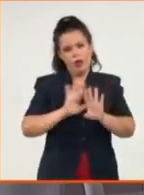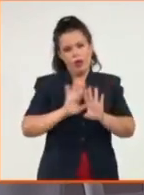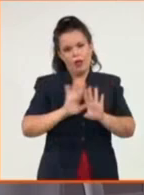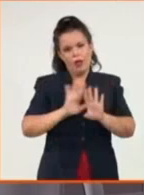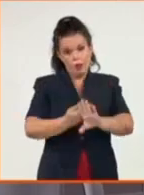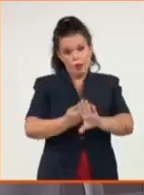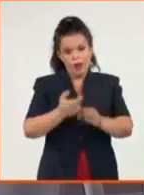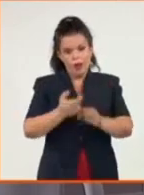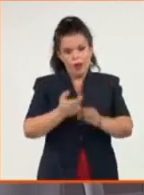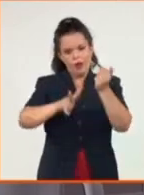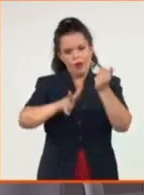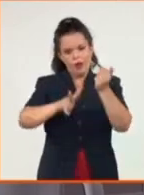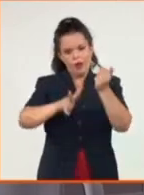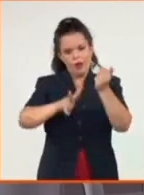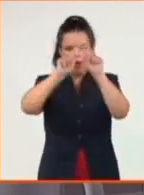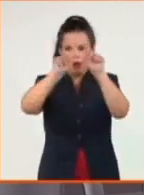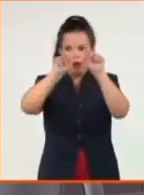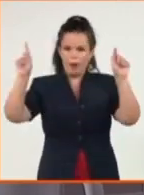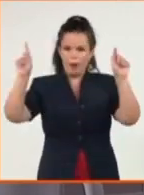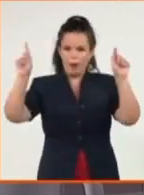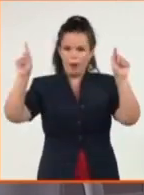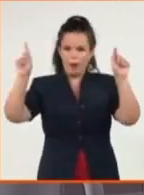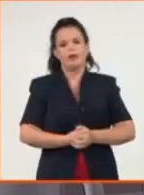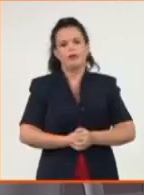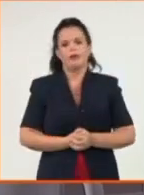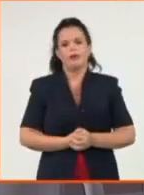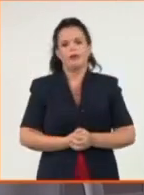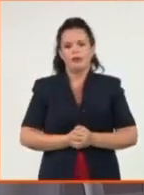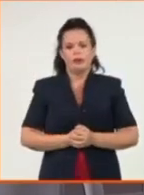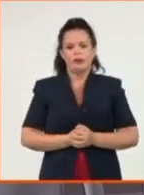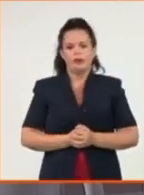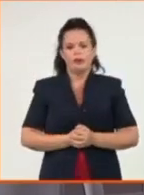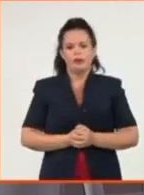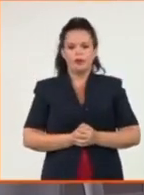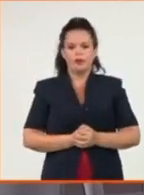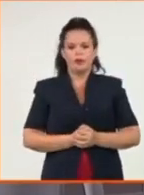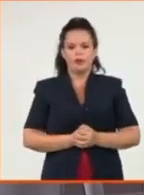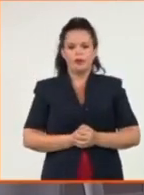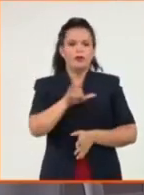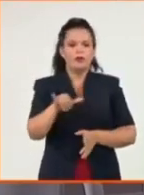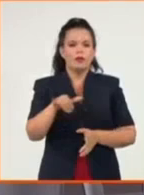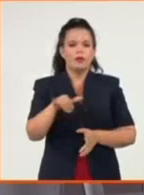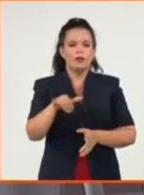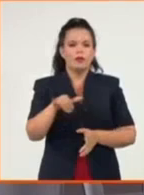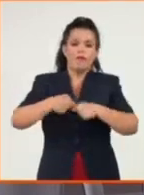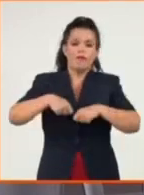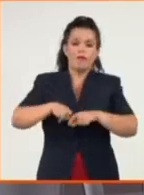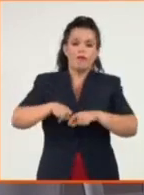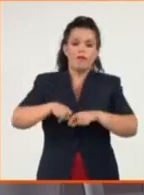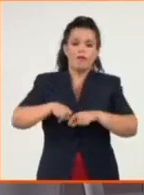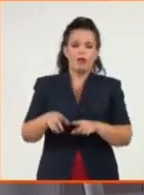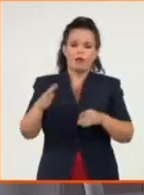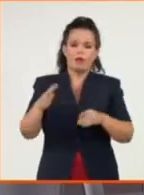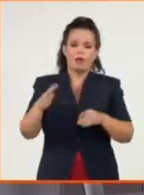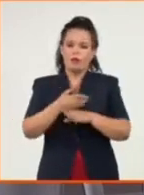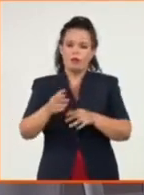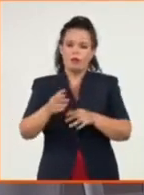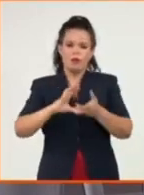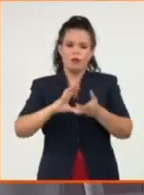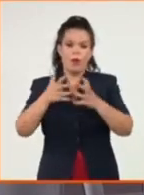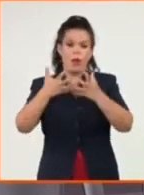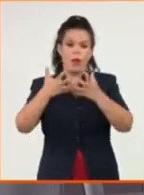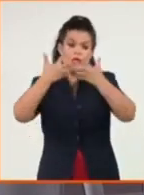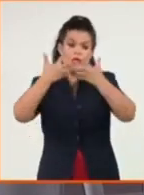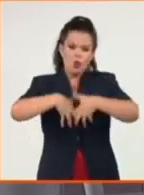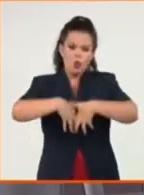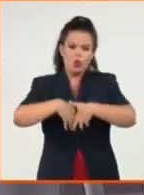de provinciales en el país también está la venta del sistema fotovoltaico y otras producciones de la industria nacional que